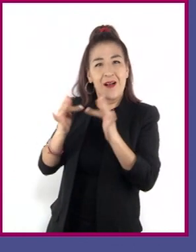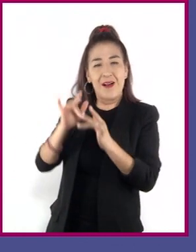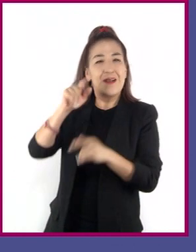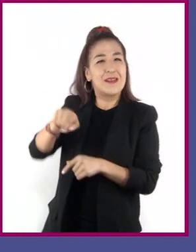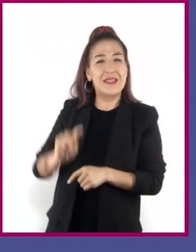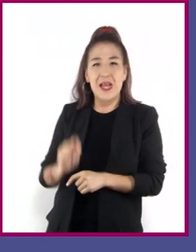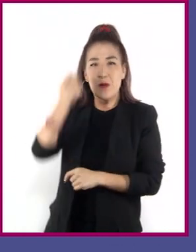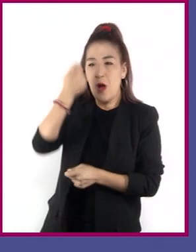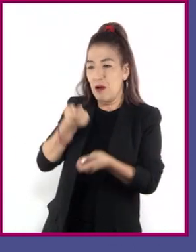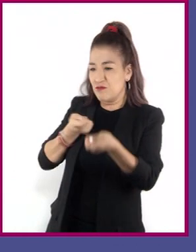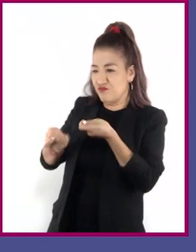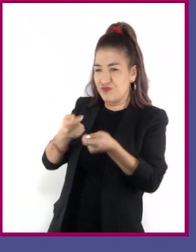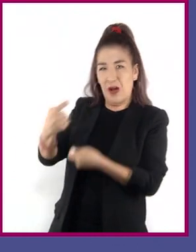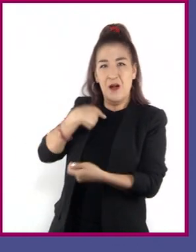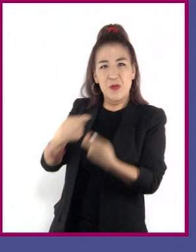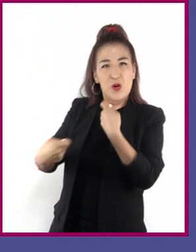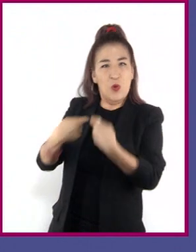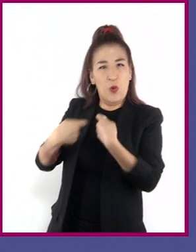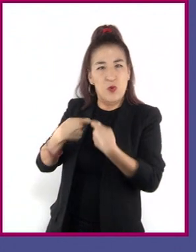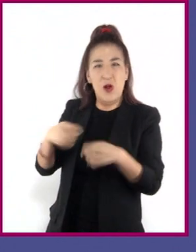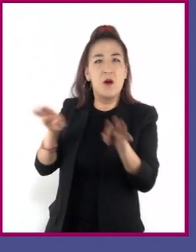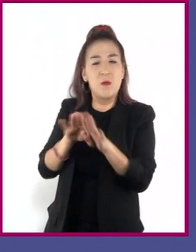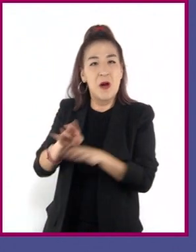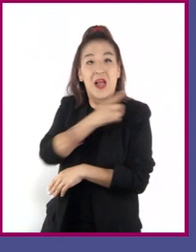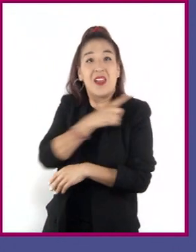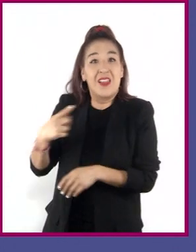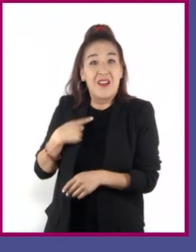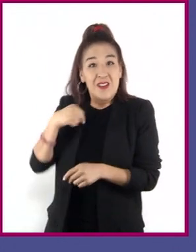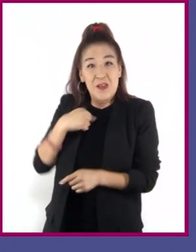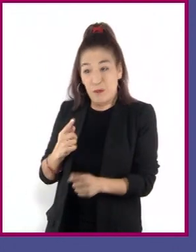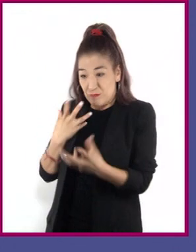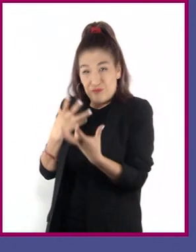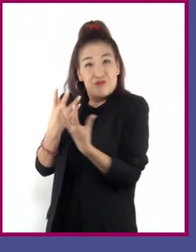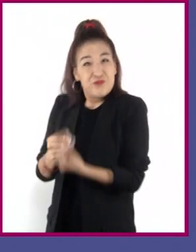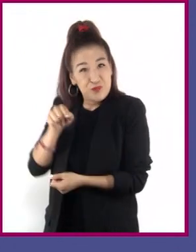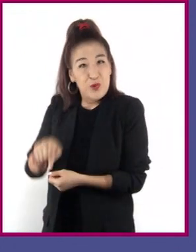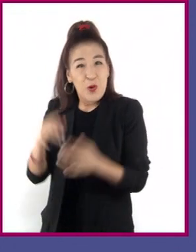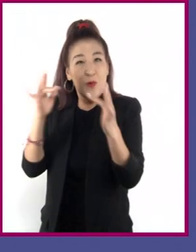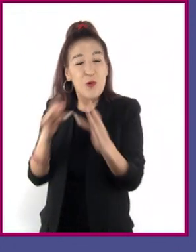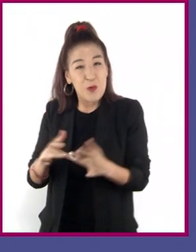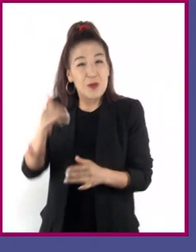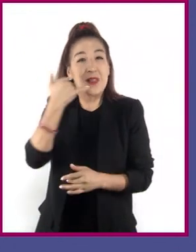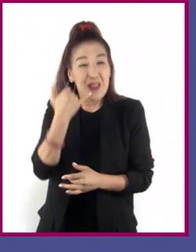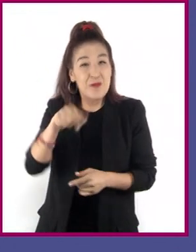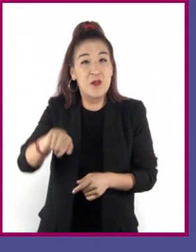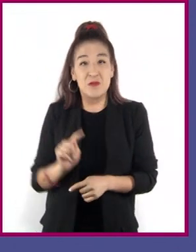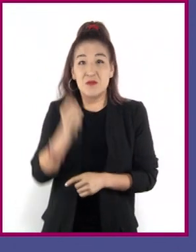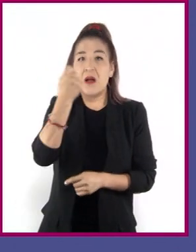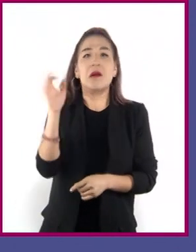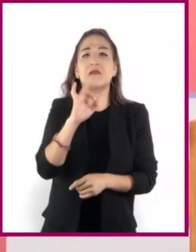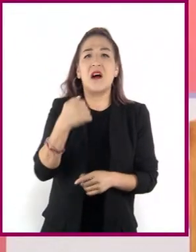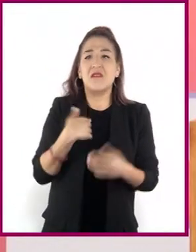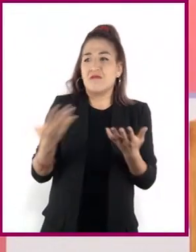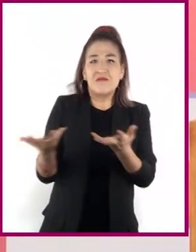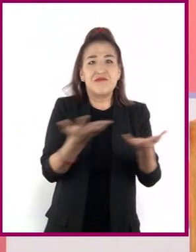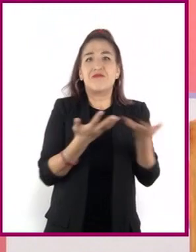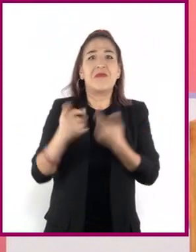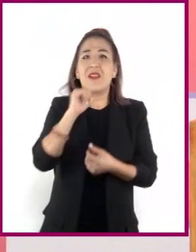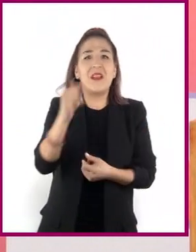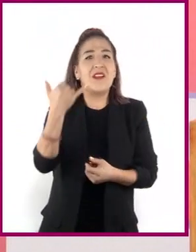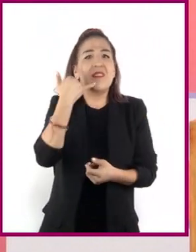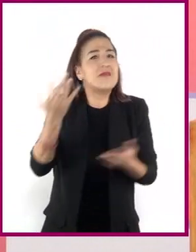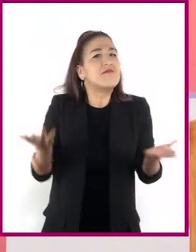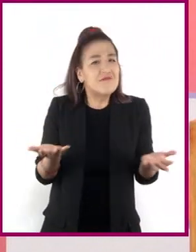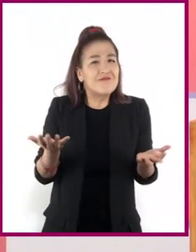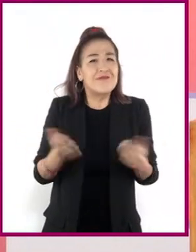que hace parecer que dependemos de ella sino no somos nadie a continuación